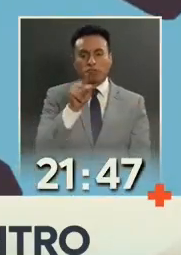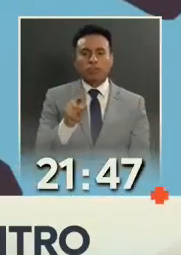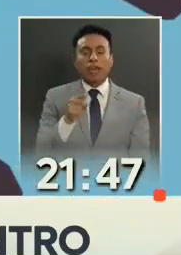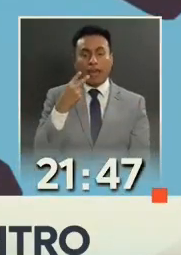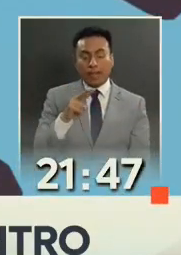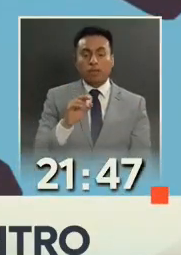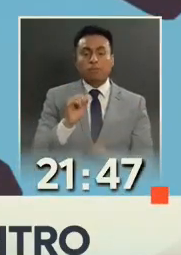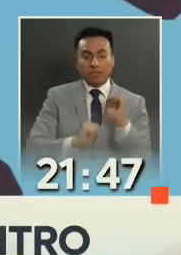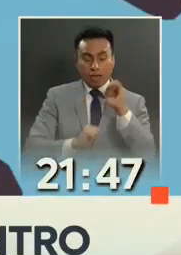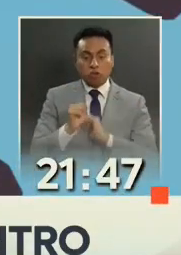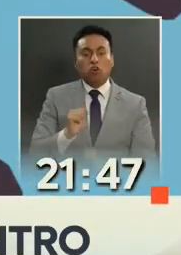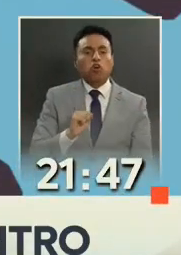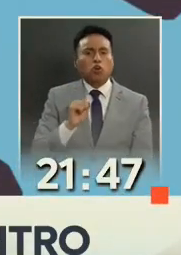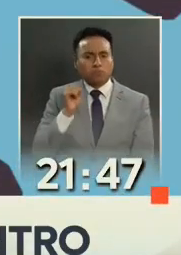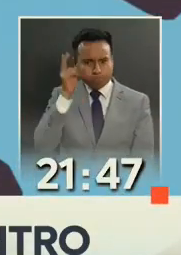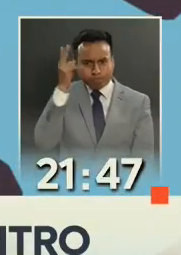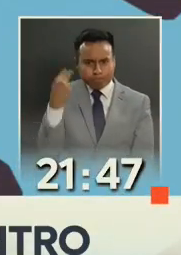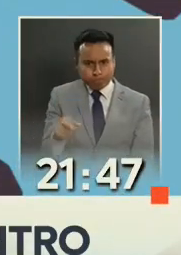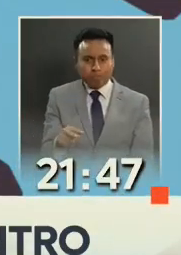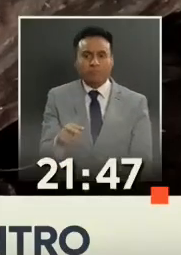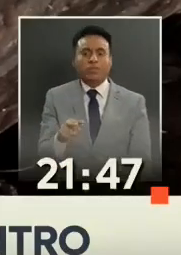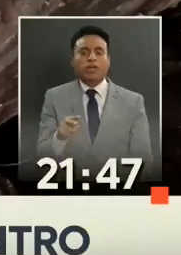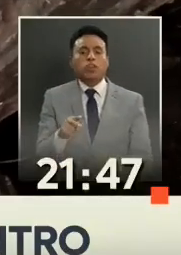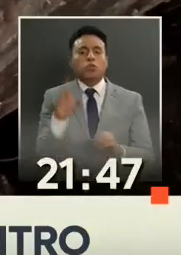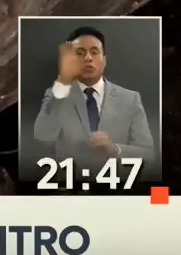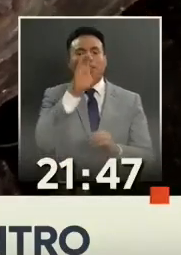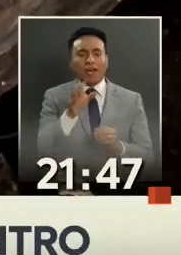la mano del turista la experiencia del huampo.